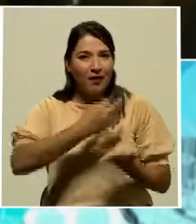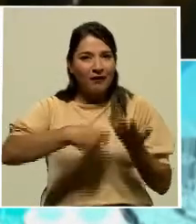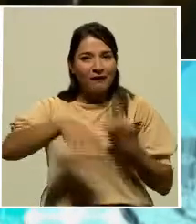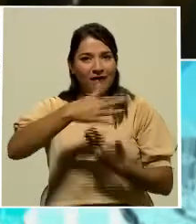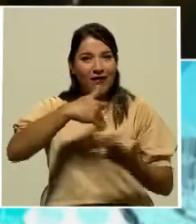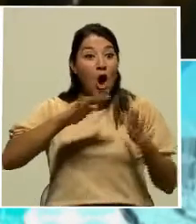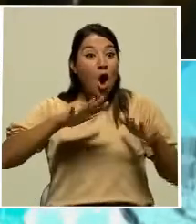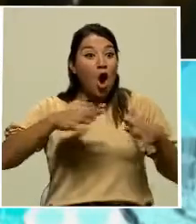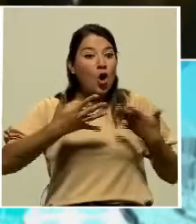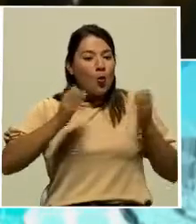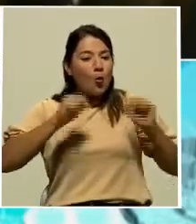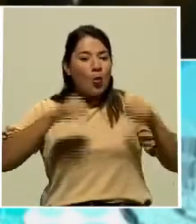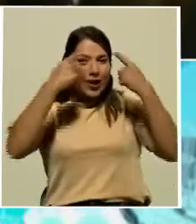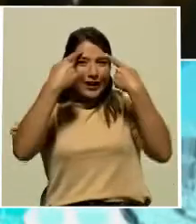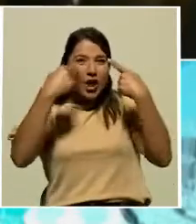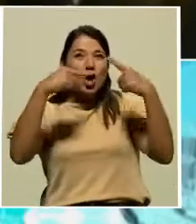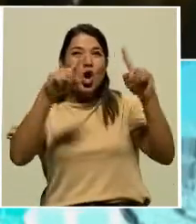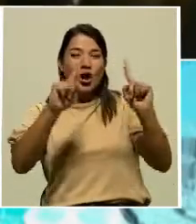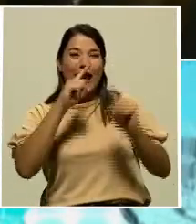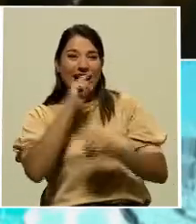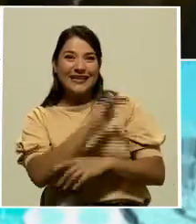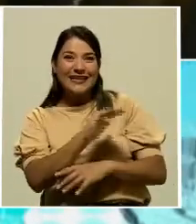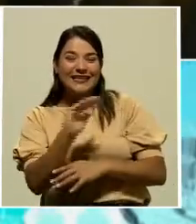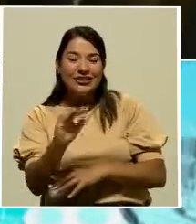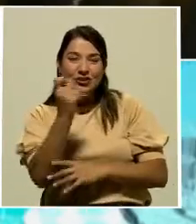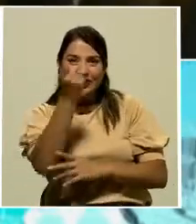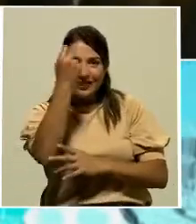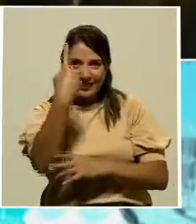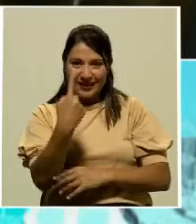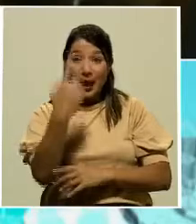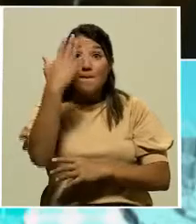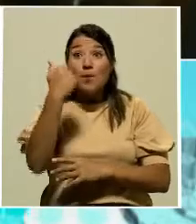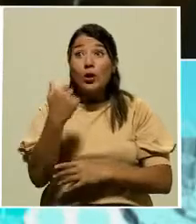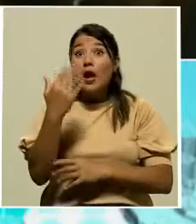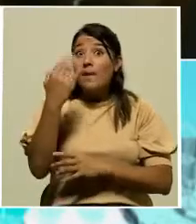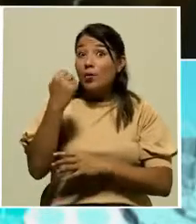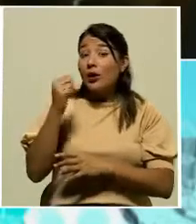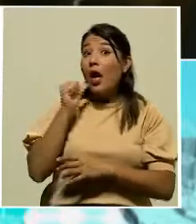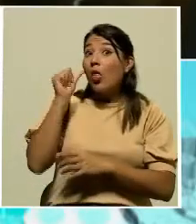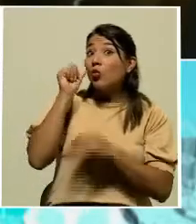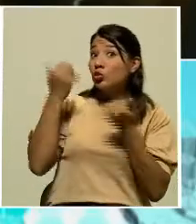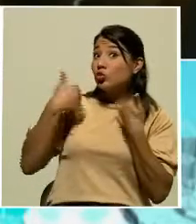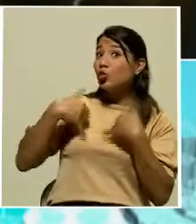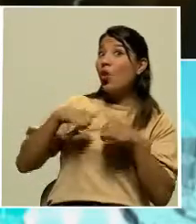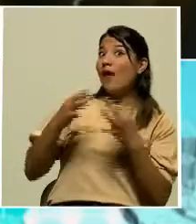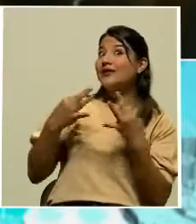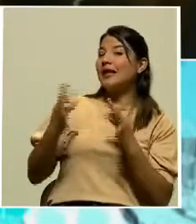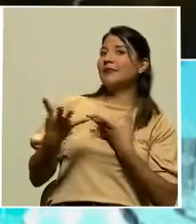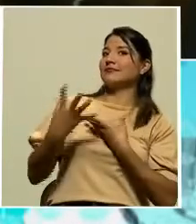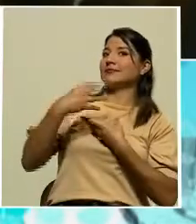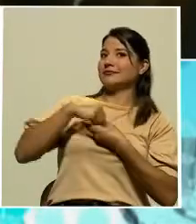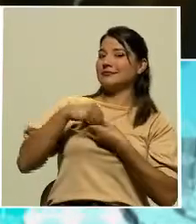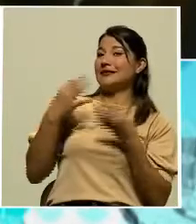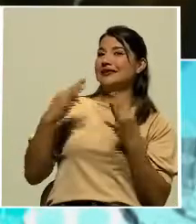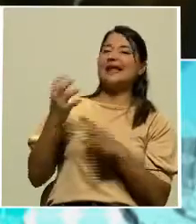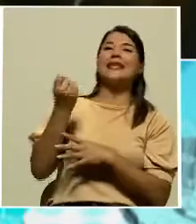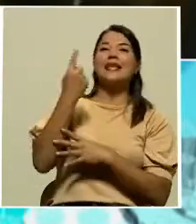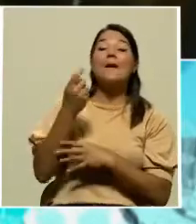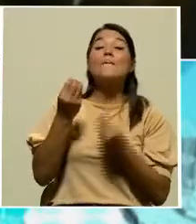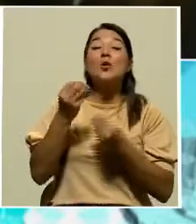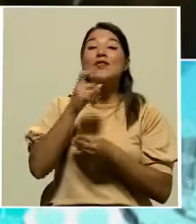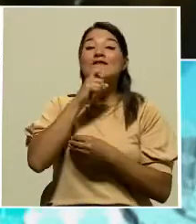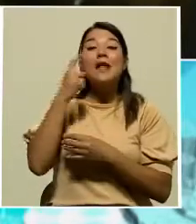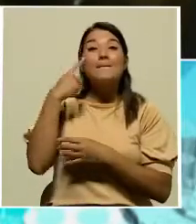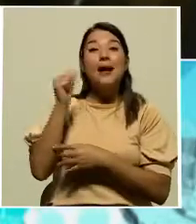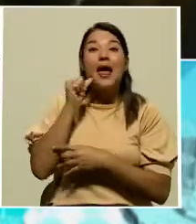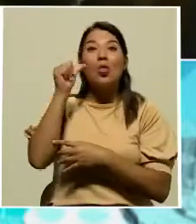ellos estos protocolos si los adultos todavía los estamos incorporando, si nos cuesta tanto incorporarlos